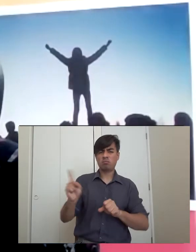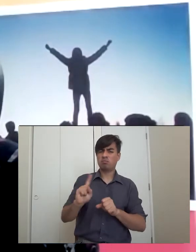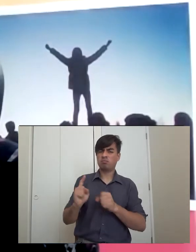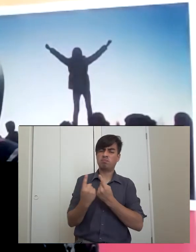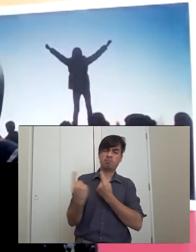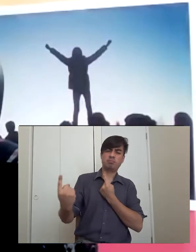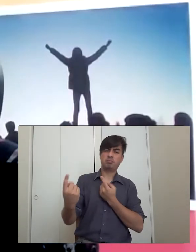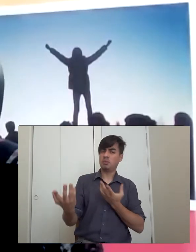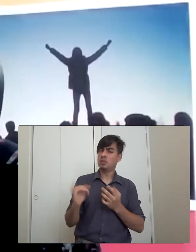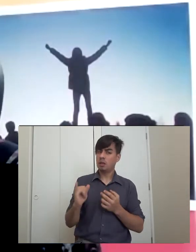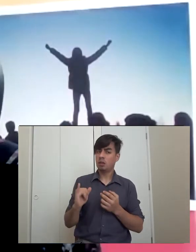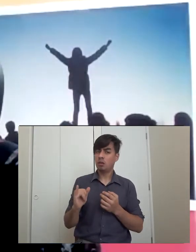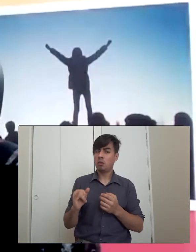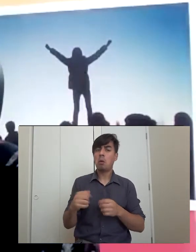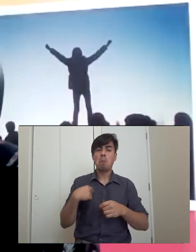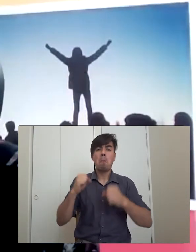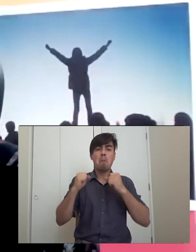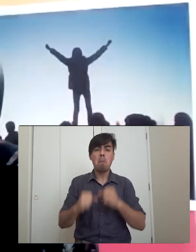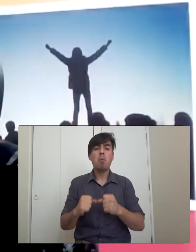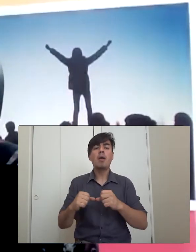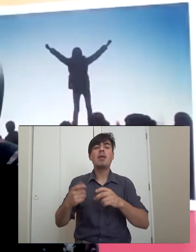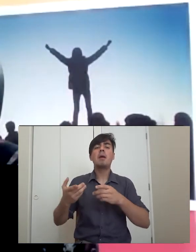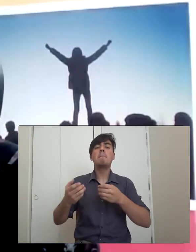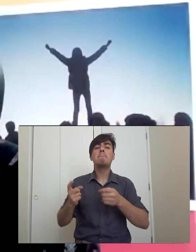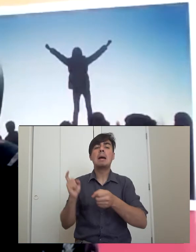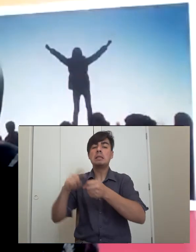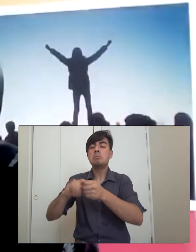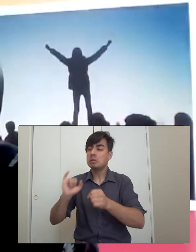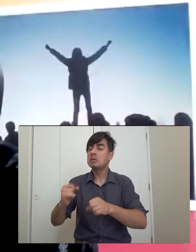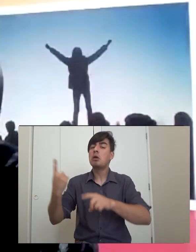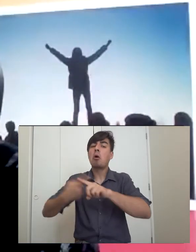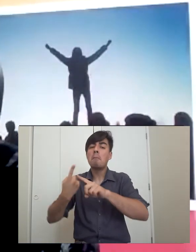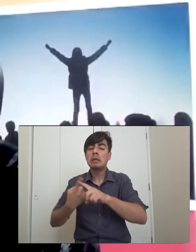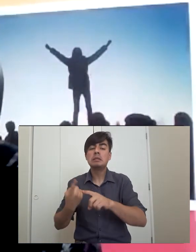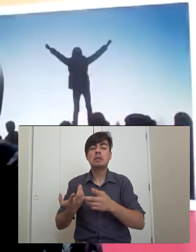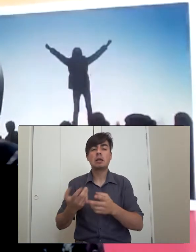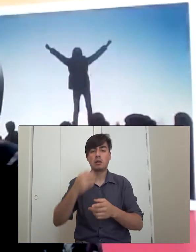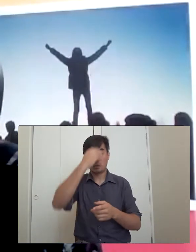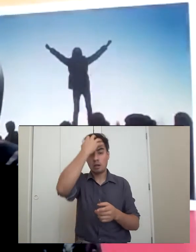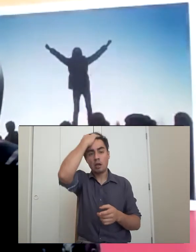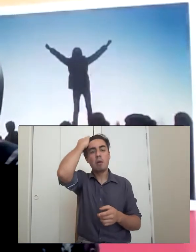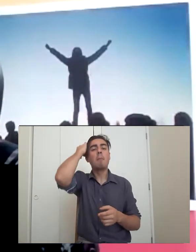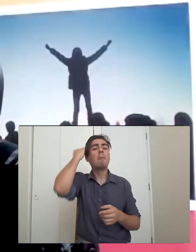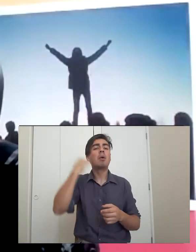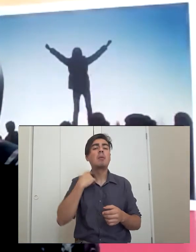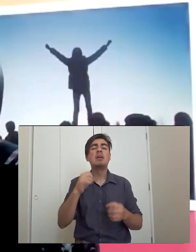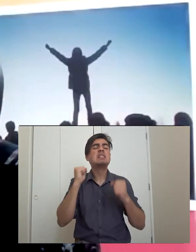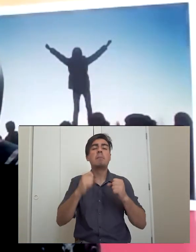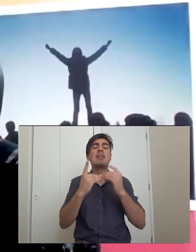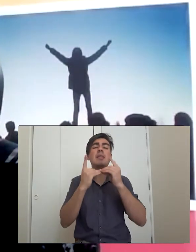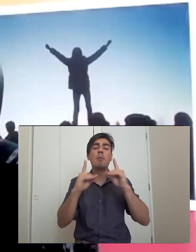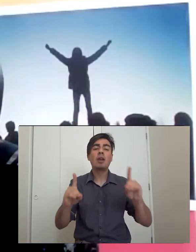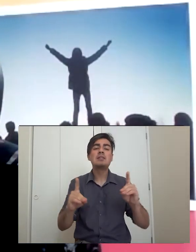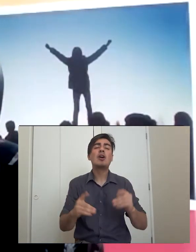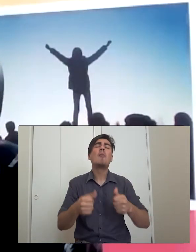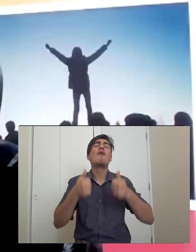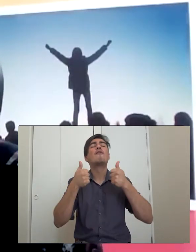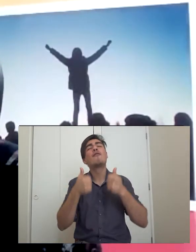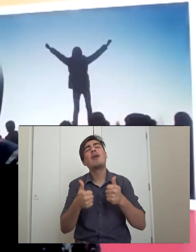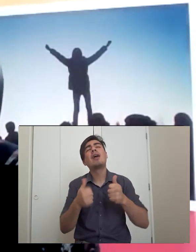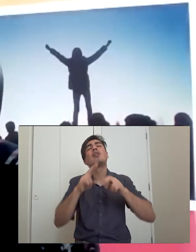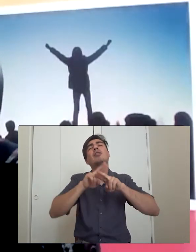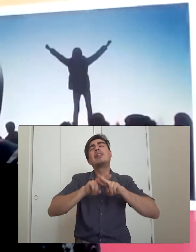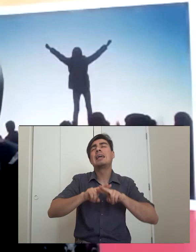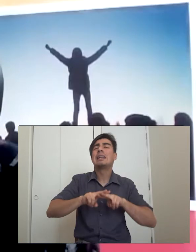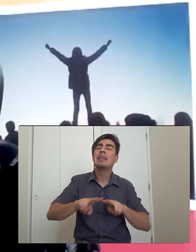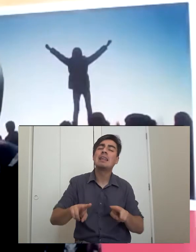Porque tenemos comunidades que están en desacuerdo y la democracia no es todo con armonía y consenso, sino